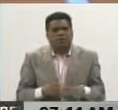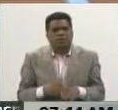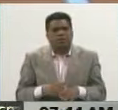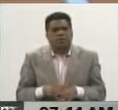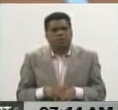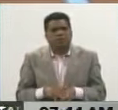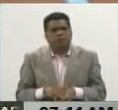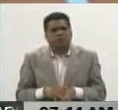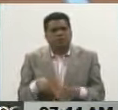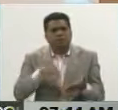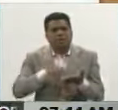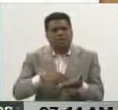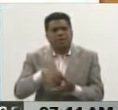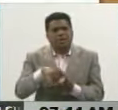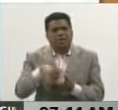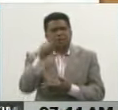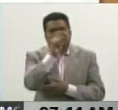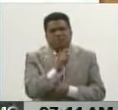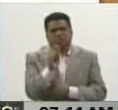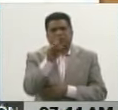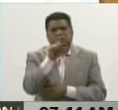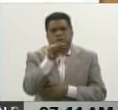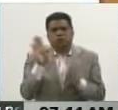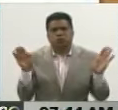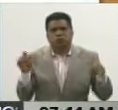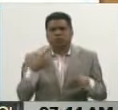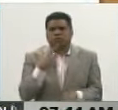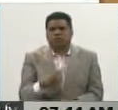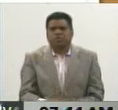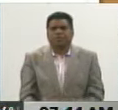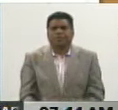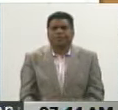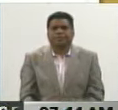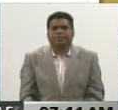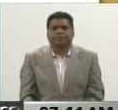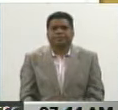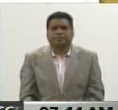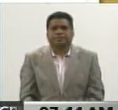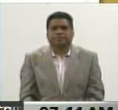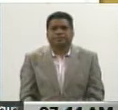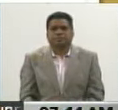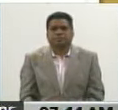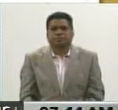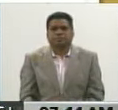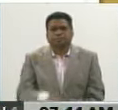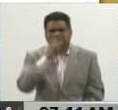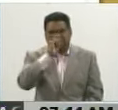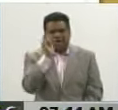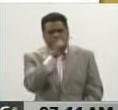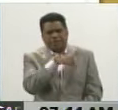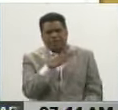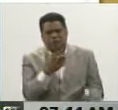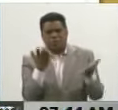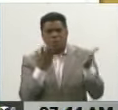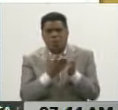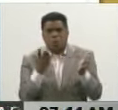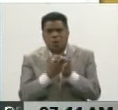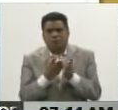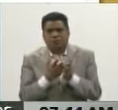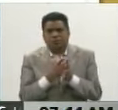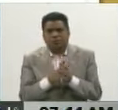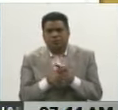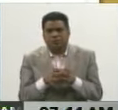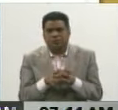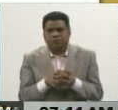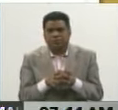lo que escribió a través de su red social, lo van a ver ahí en pantalla. Escribió en un primer mensaje: desprecio por la educación, no,